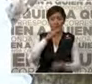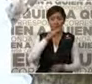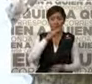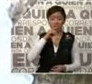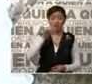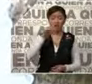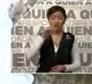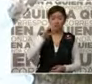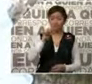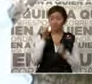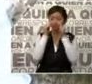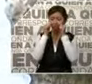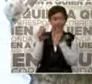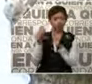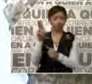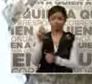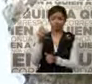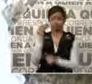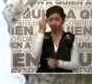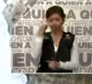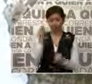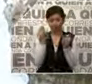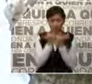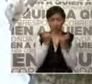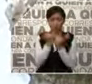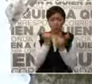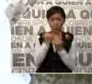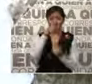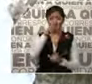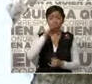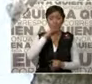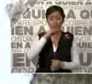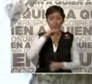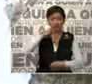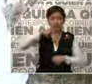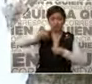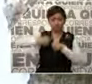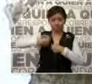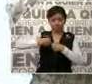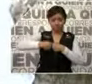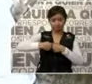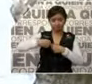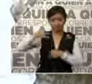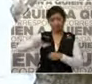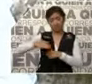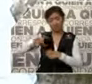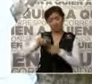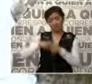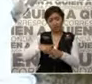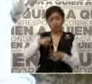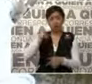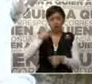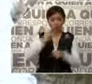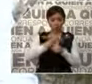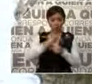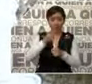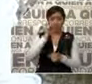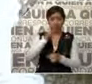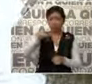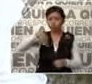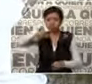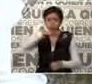no se ha hecho cargo de él totalmente debido a que también padece esta enfermedad, sin embargo está más avanzada. Así que nosotros nos estamos dando a la tarea